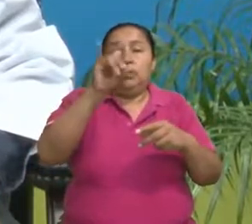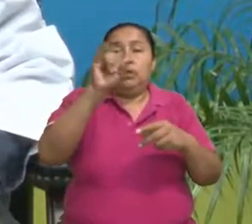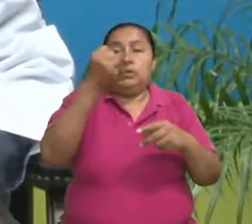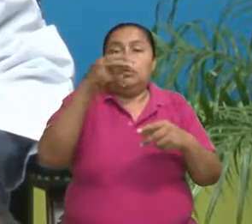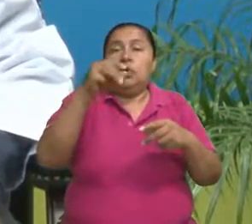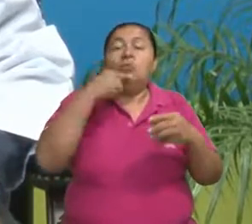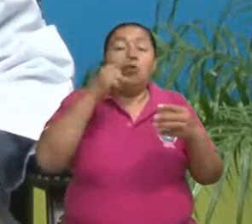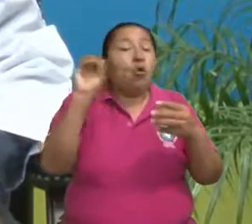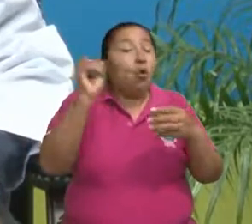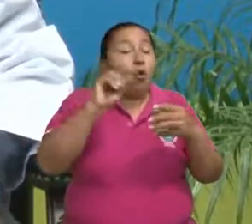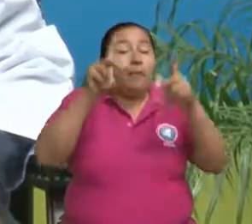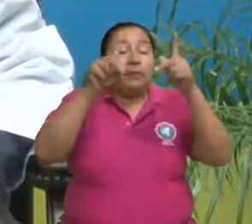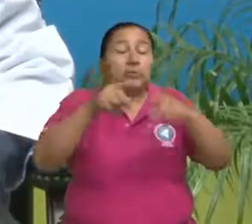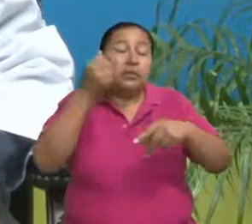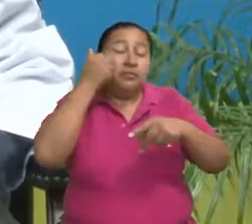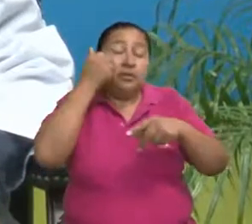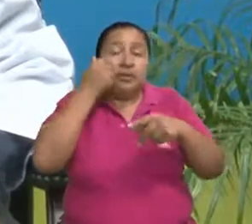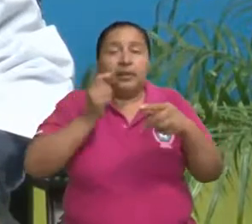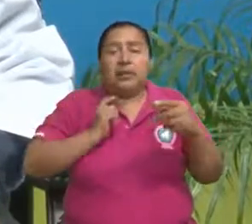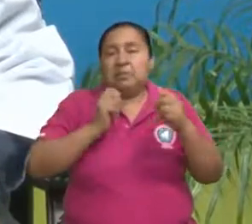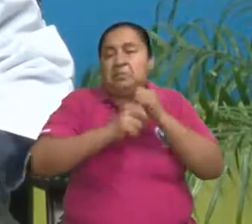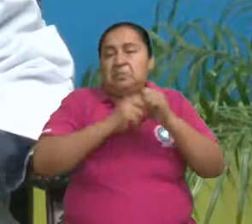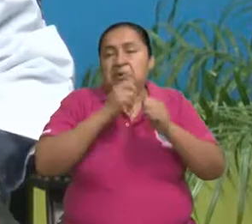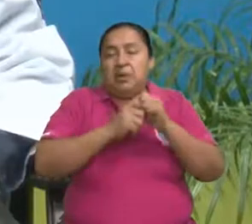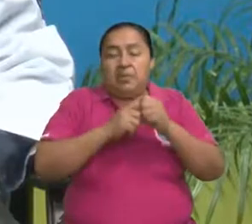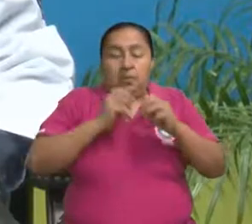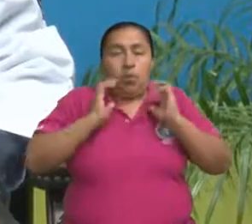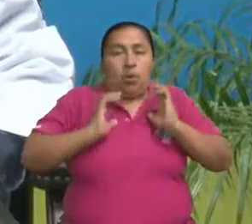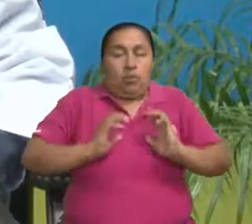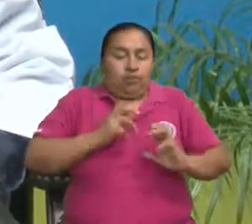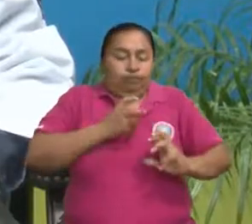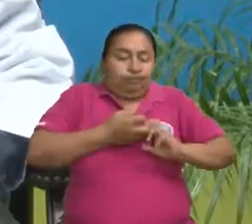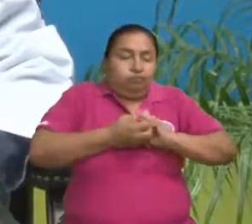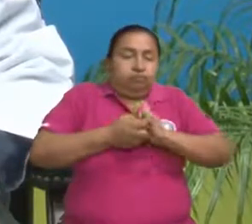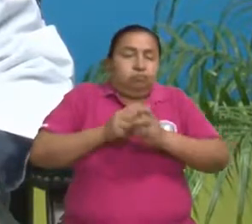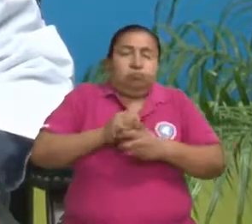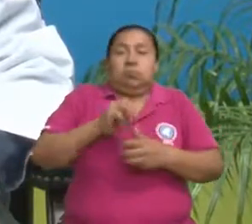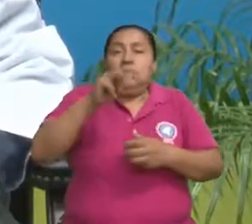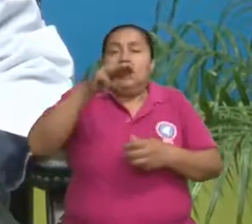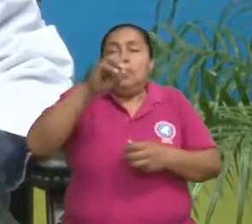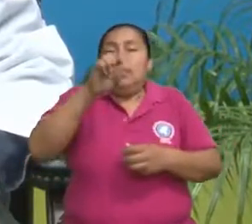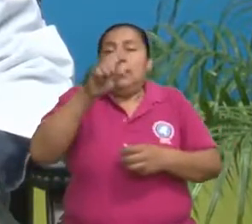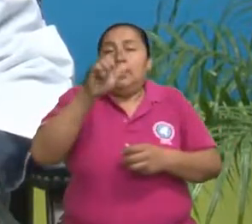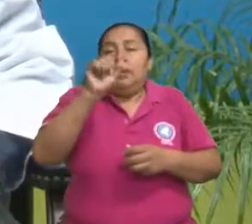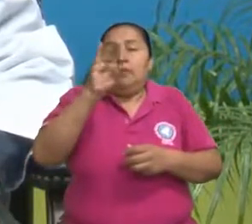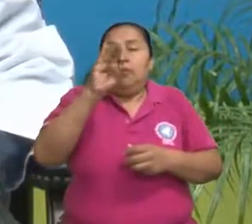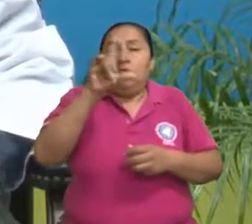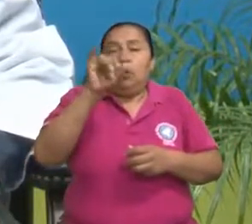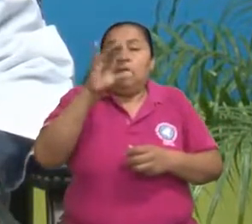paciente que tenga un problema metabólico de descontrol de la